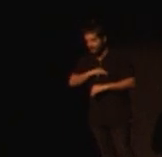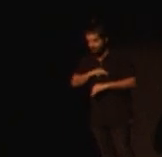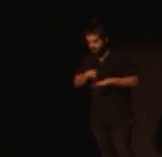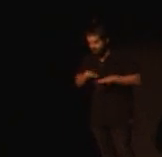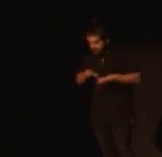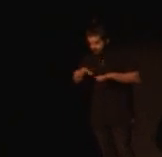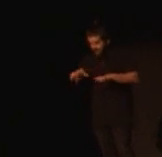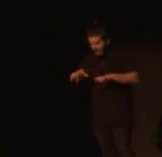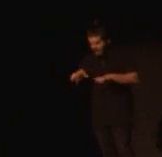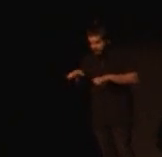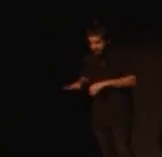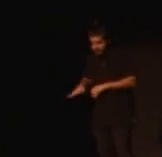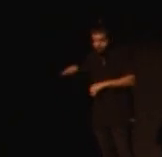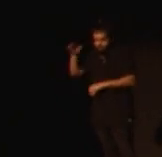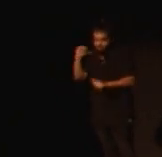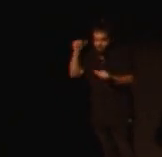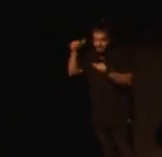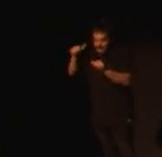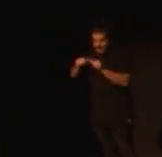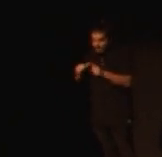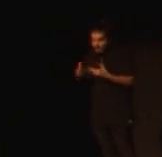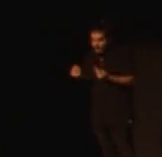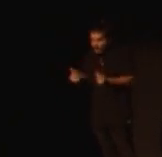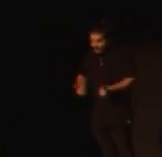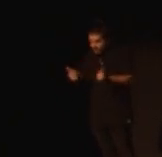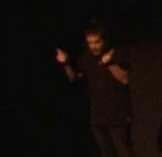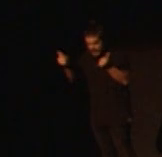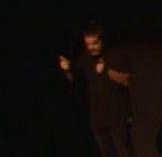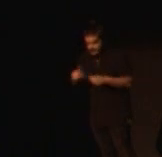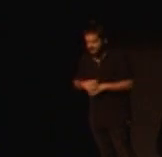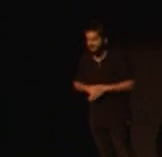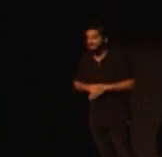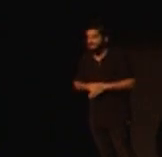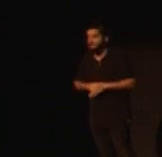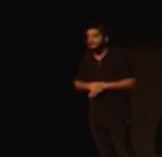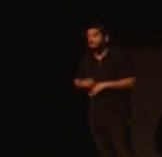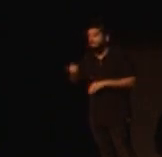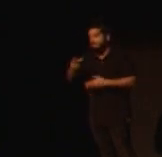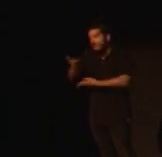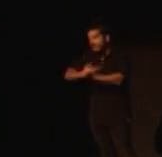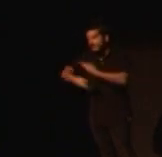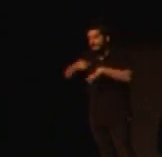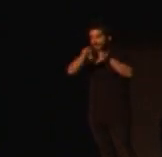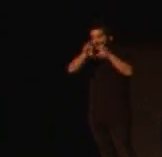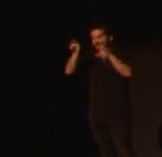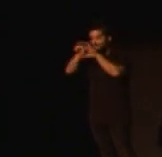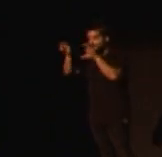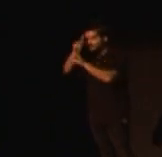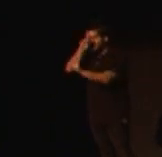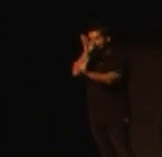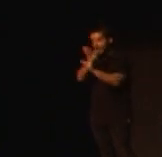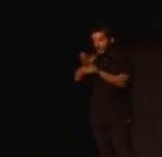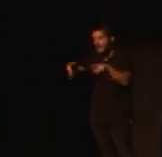a nivel personal como profesional, al conocer y comenzar a colaborar con entidades pertenecientes al sector de mayores, psicología,